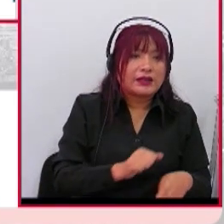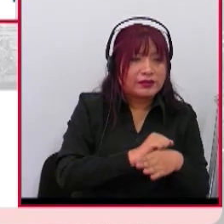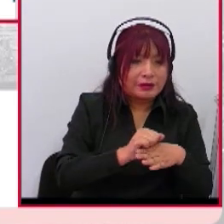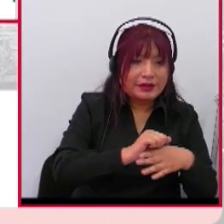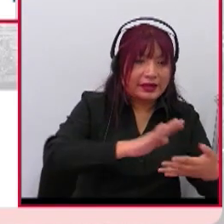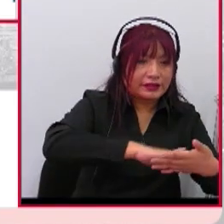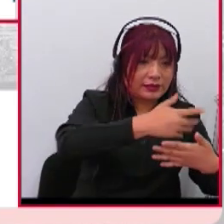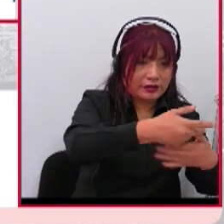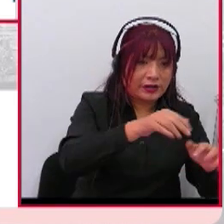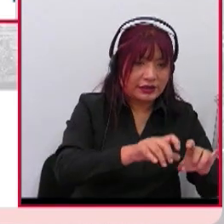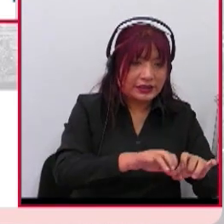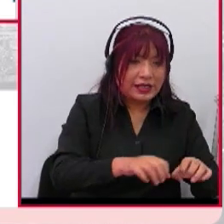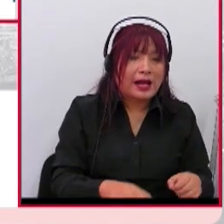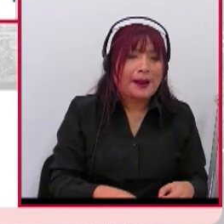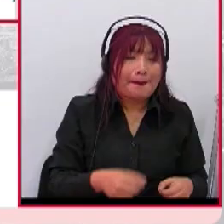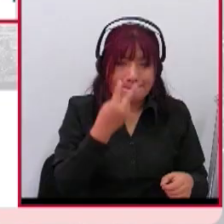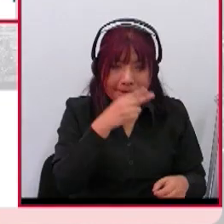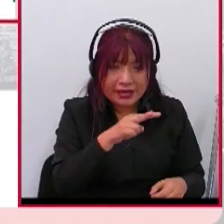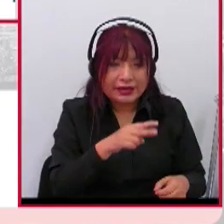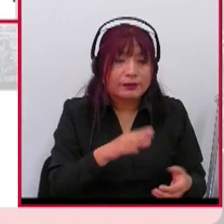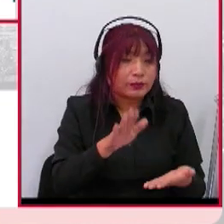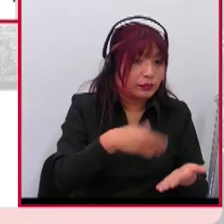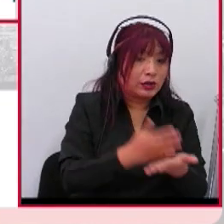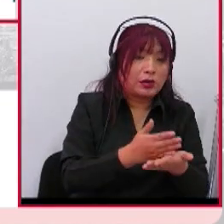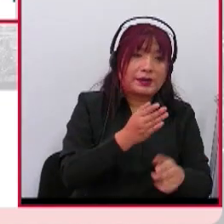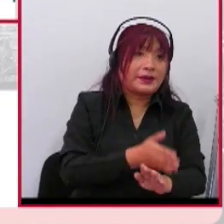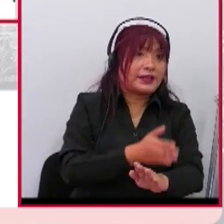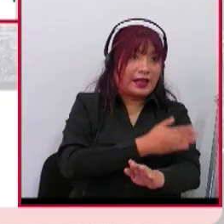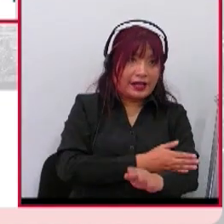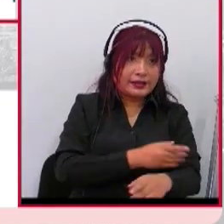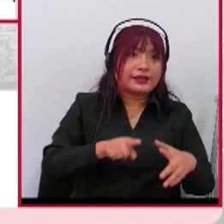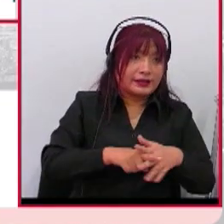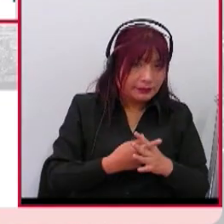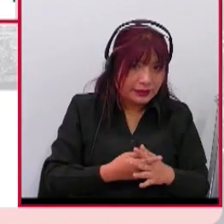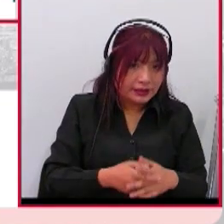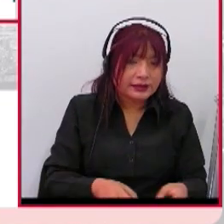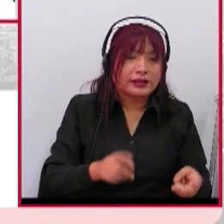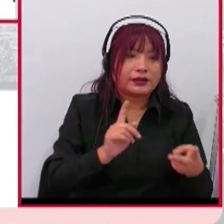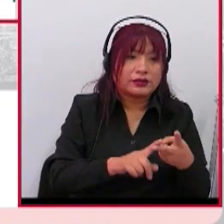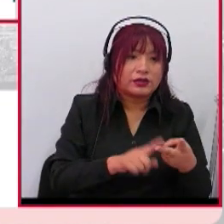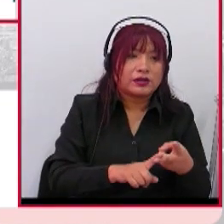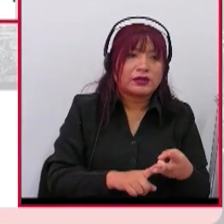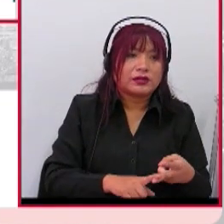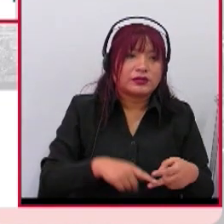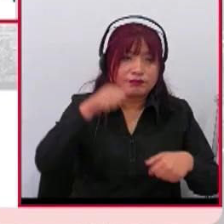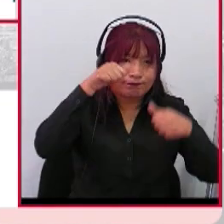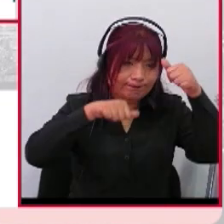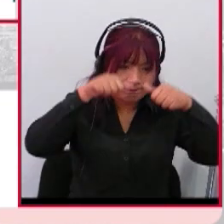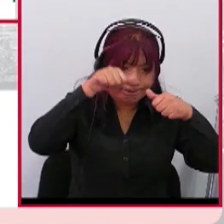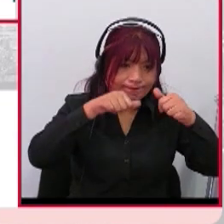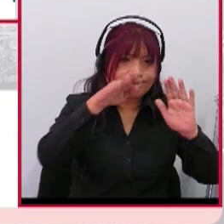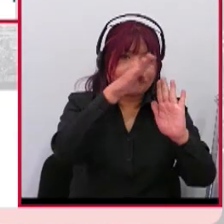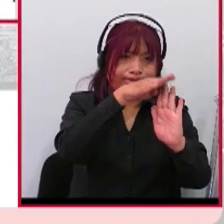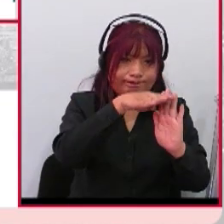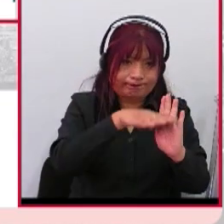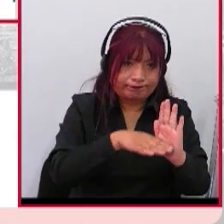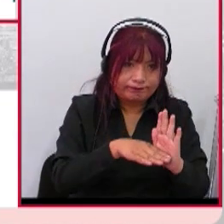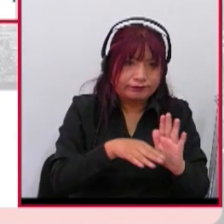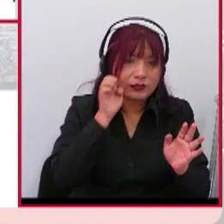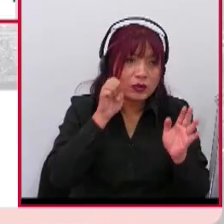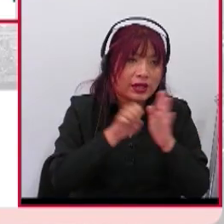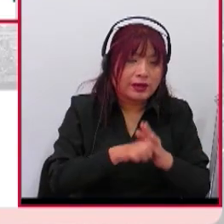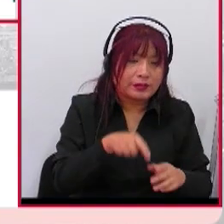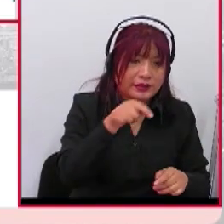Detección temprana de fallas, la optimización del proceso, la reducción de incertidumbres, si los lazos de control iban